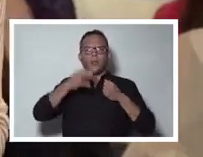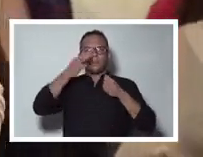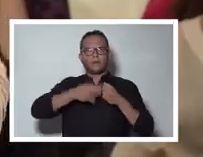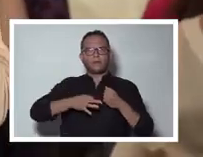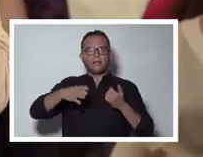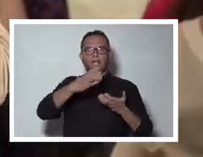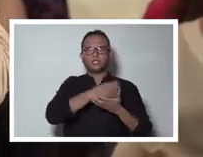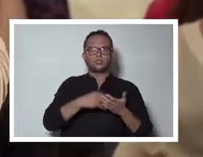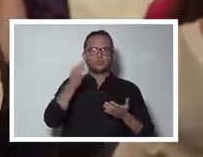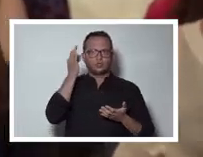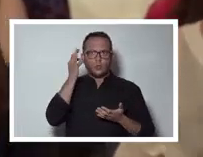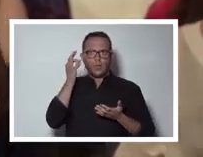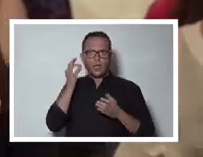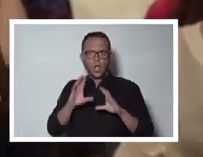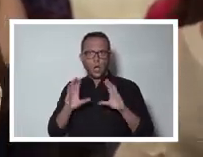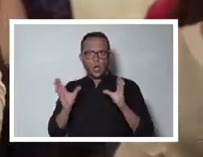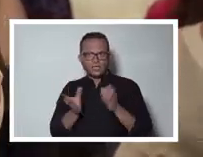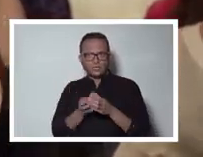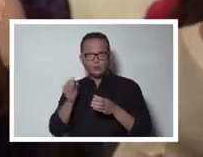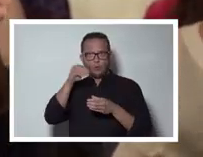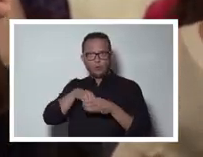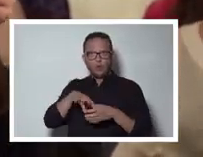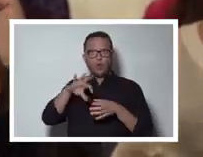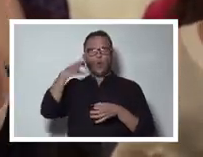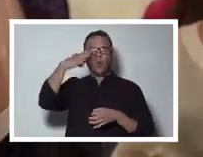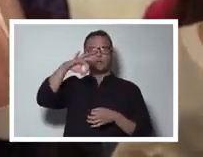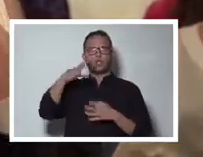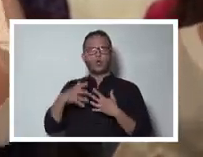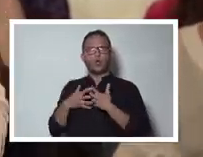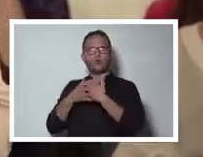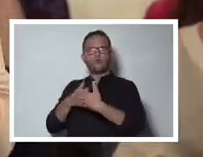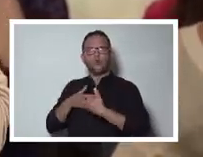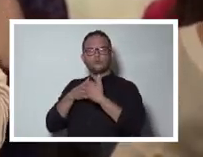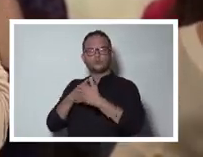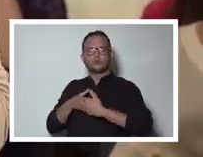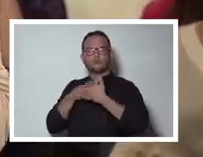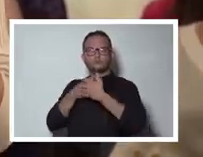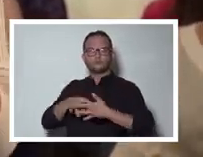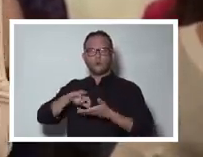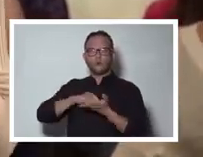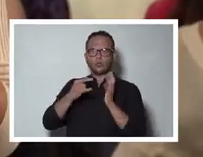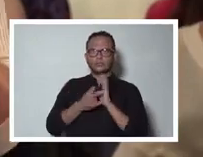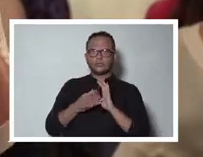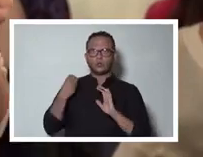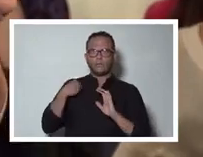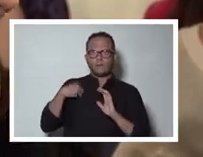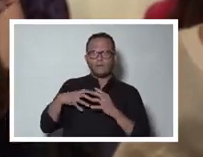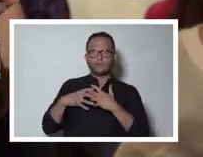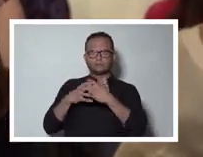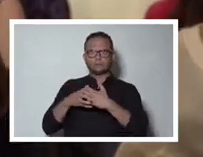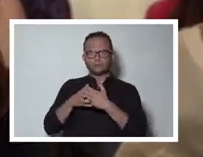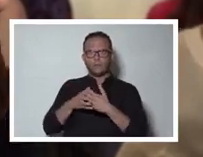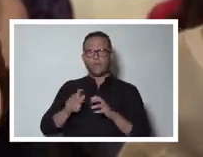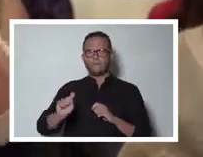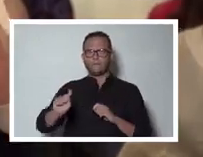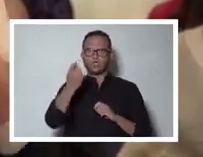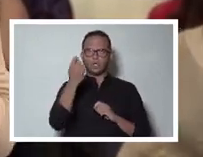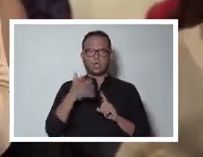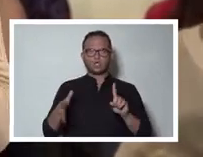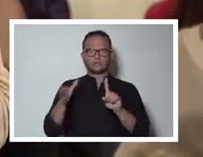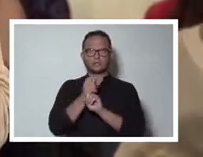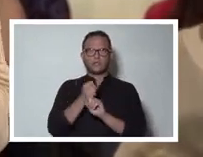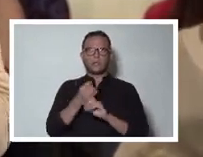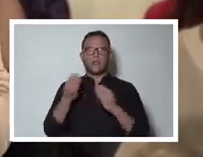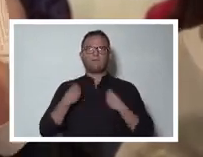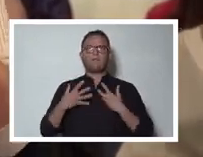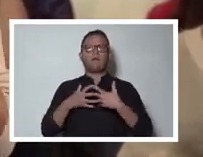todas en ser un colectivo que lucha Unido que lucha a una por un proyecto entonces tendemos grandes victorias Así que que